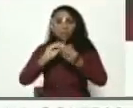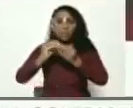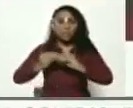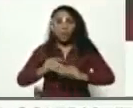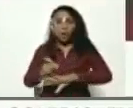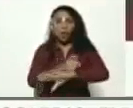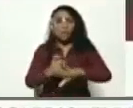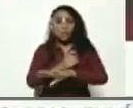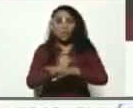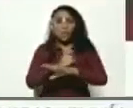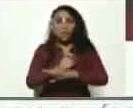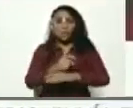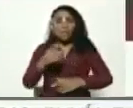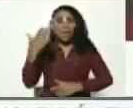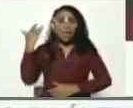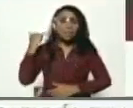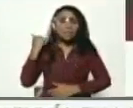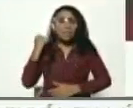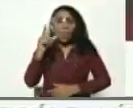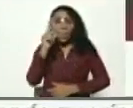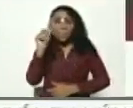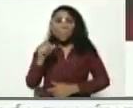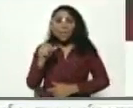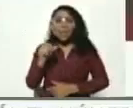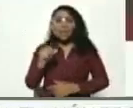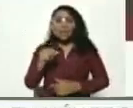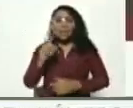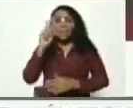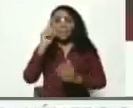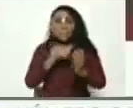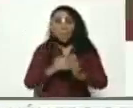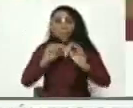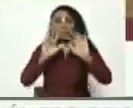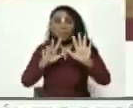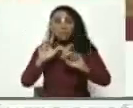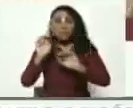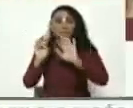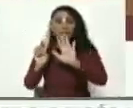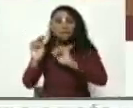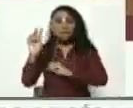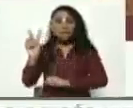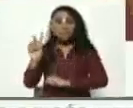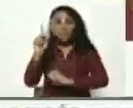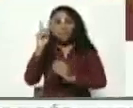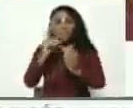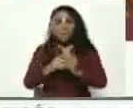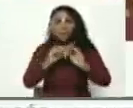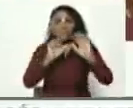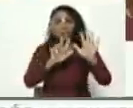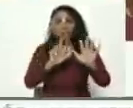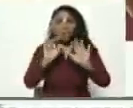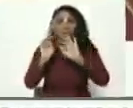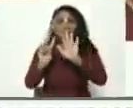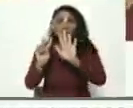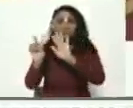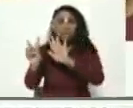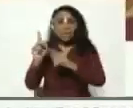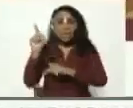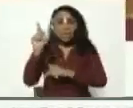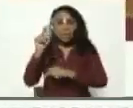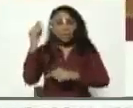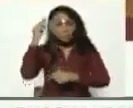gobierno de Antonio Guzmán Blanco entre 1872 y 1877. Este lugar de la memoria del pueblo